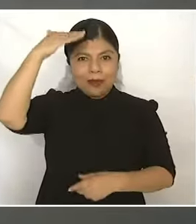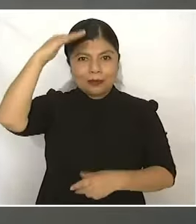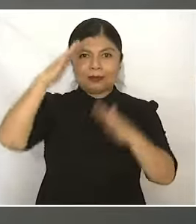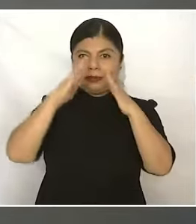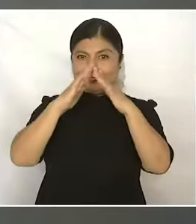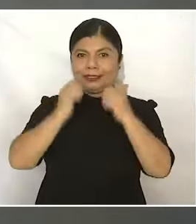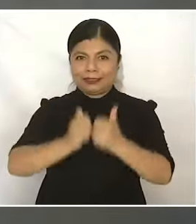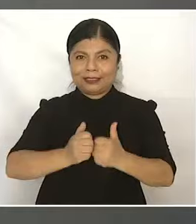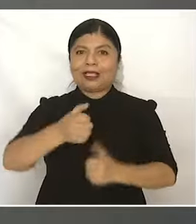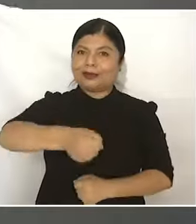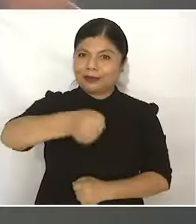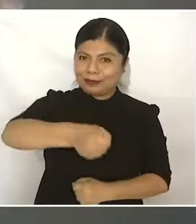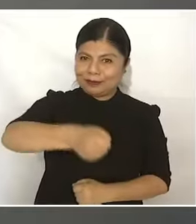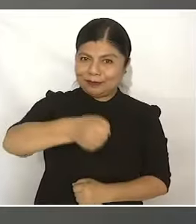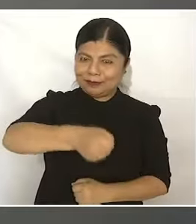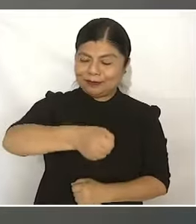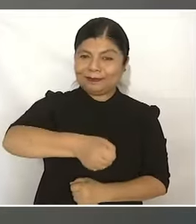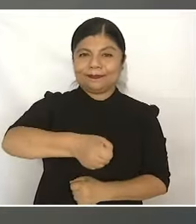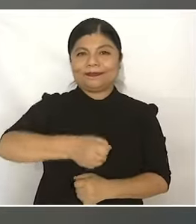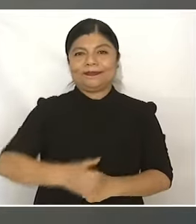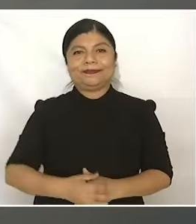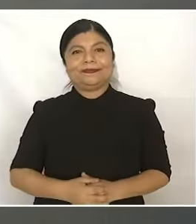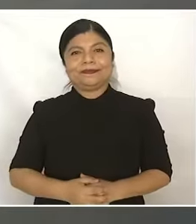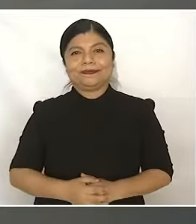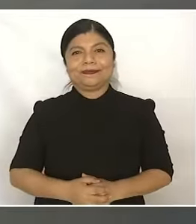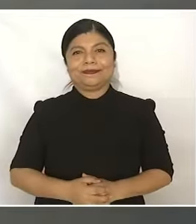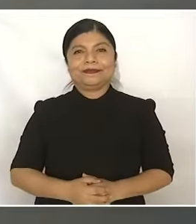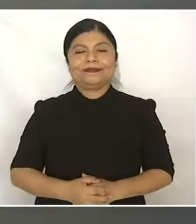miren, los que más.